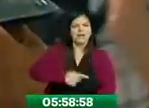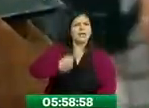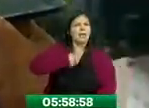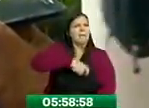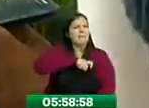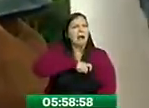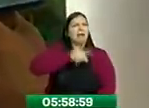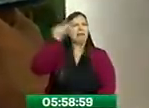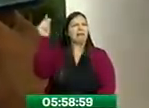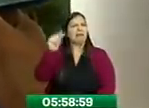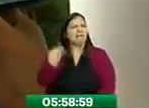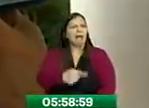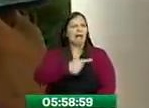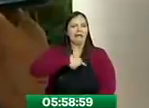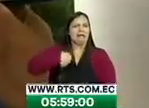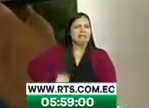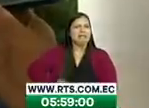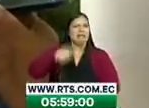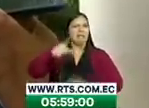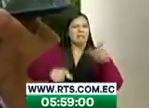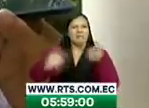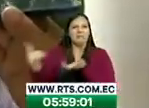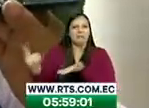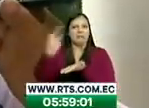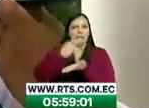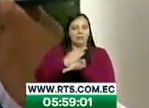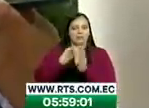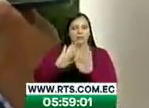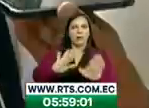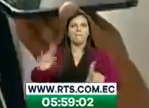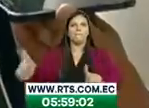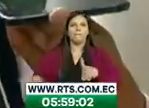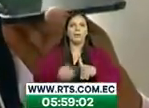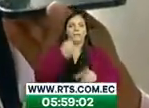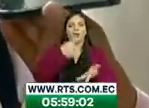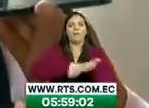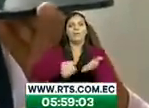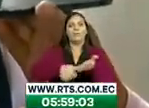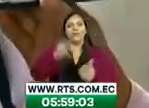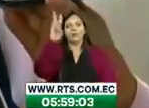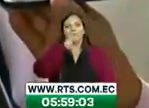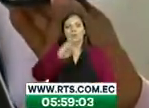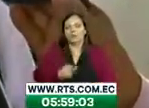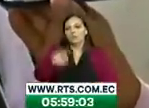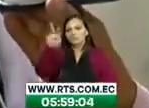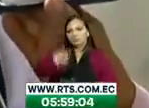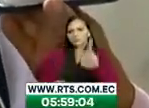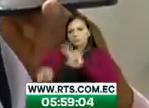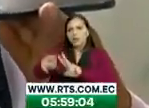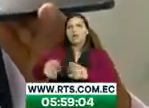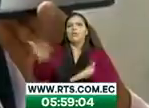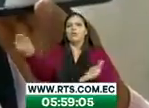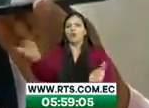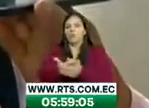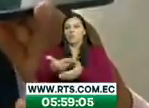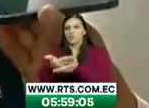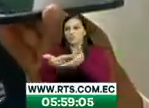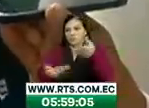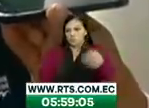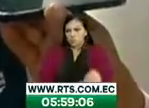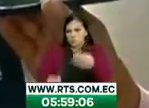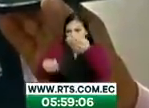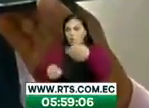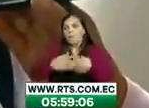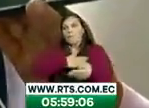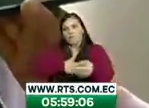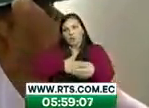son evaluados en el aeropuerto. Firman un documento que es un compromiso para dar cumplimiento a este aislamiento